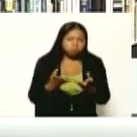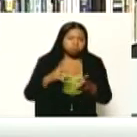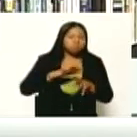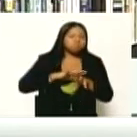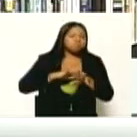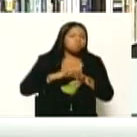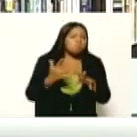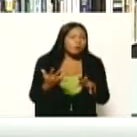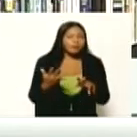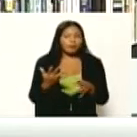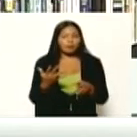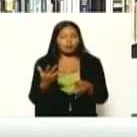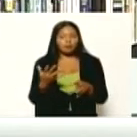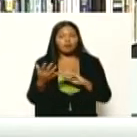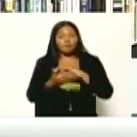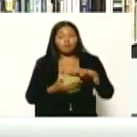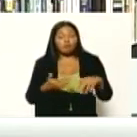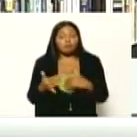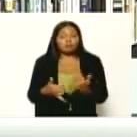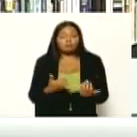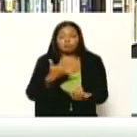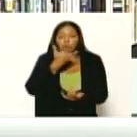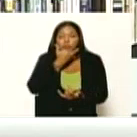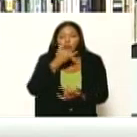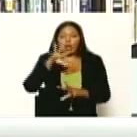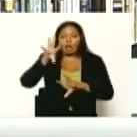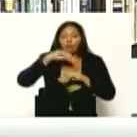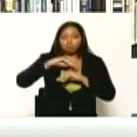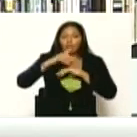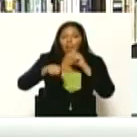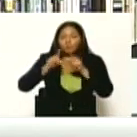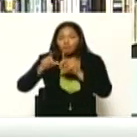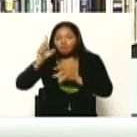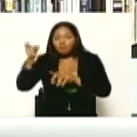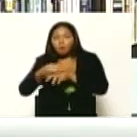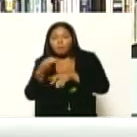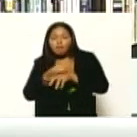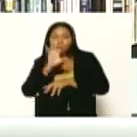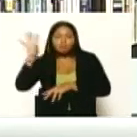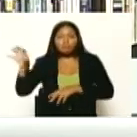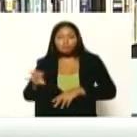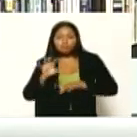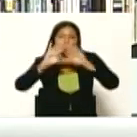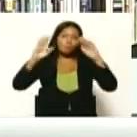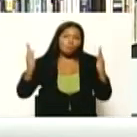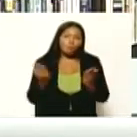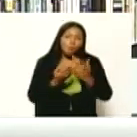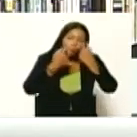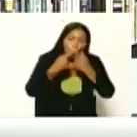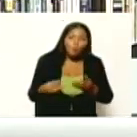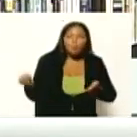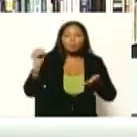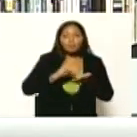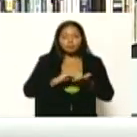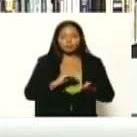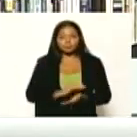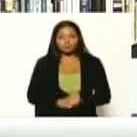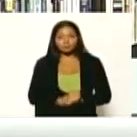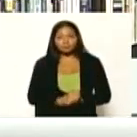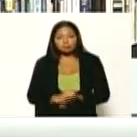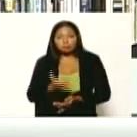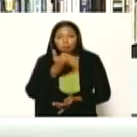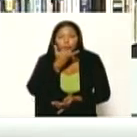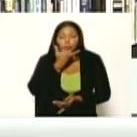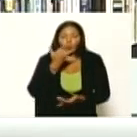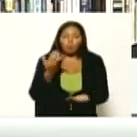a la concepción equivocada que asumieron algunos gobiernos y países del mundo. Otra vez, se